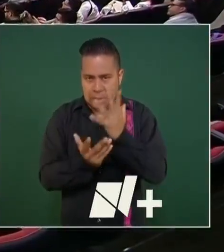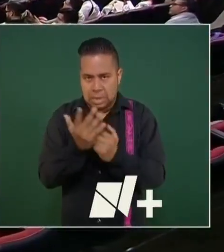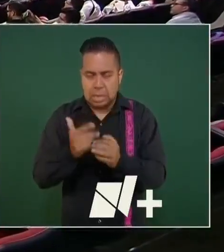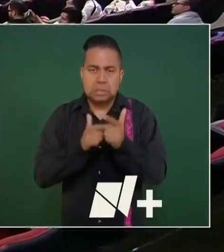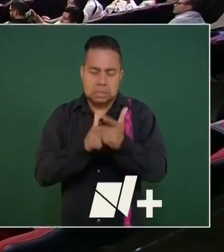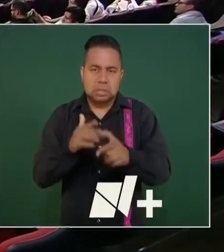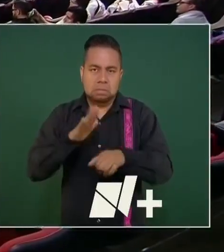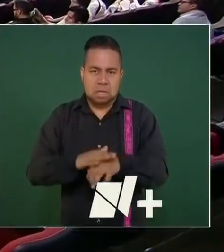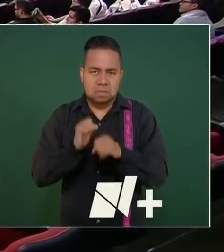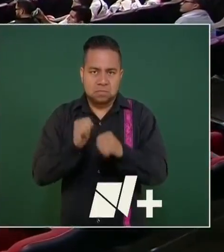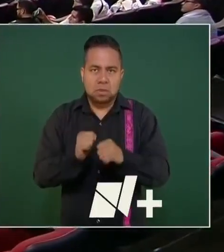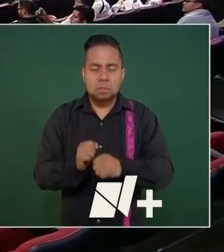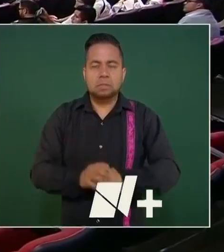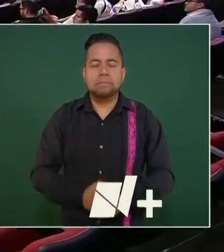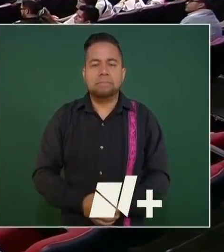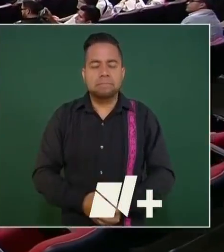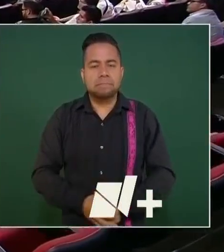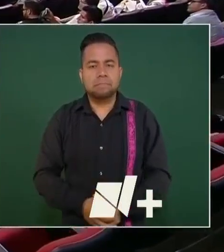del país para que no